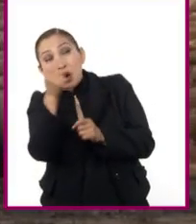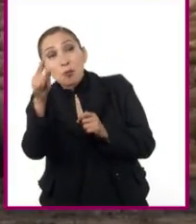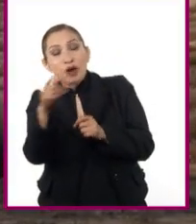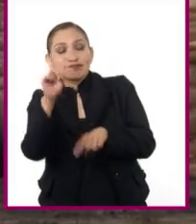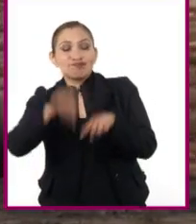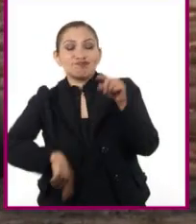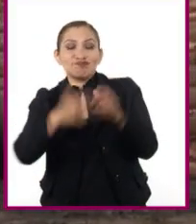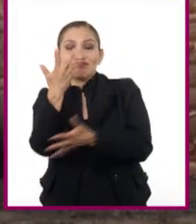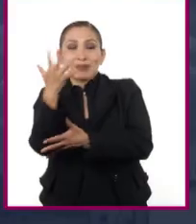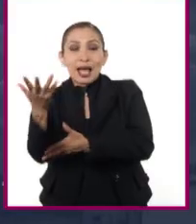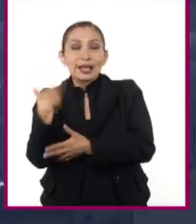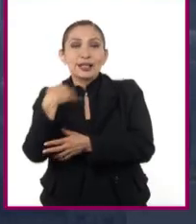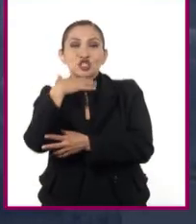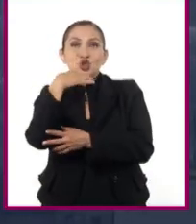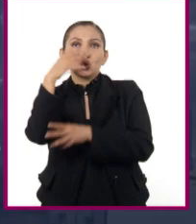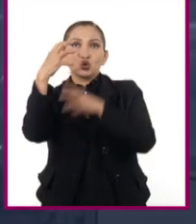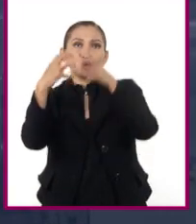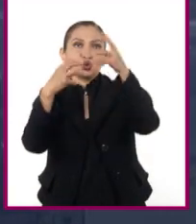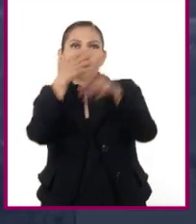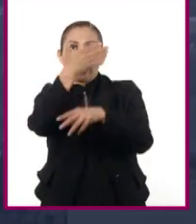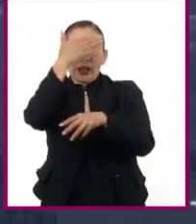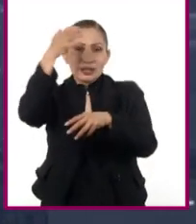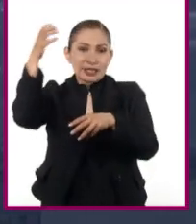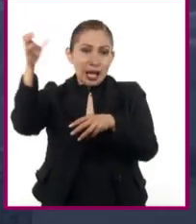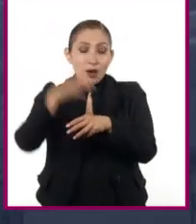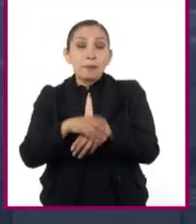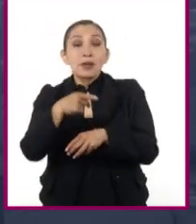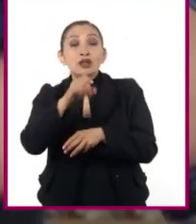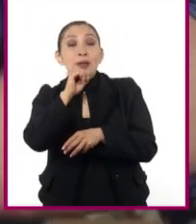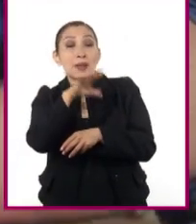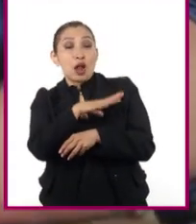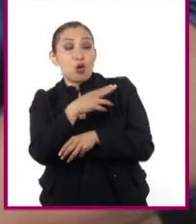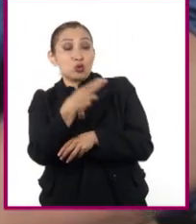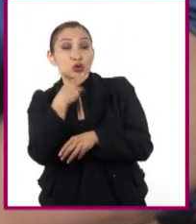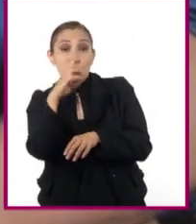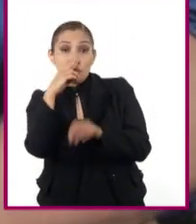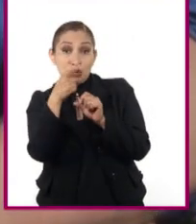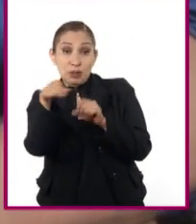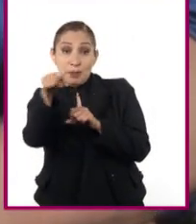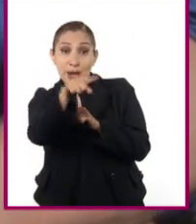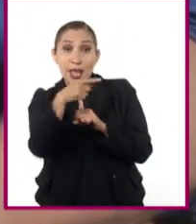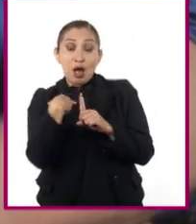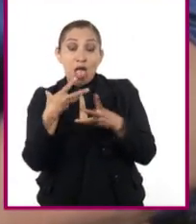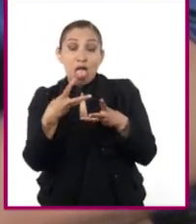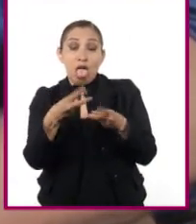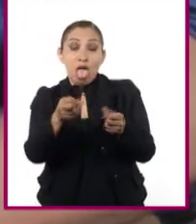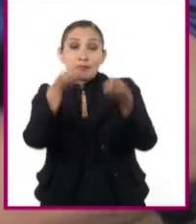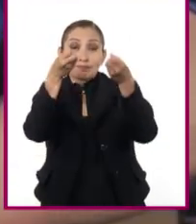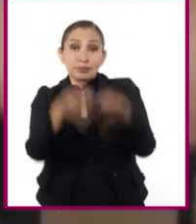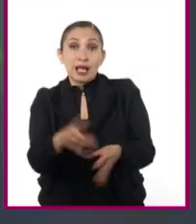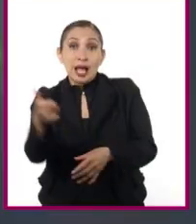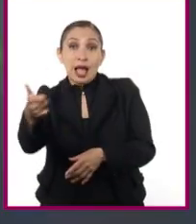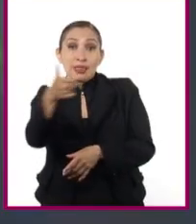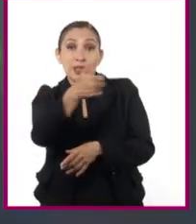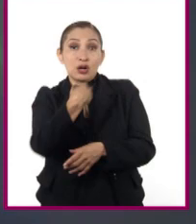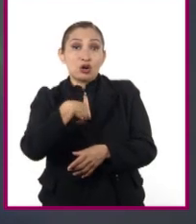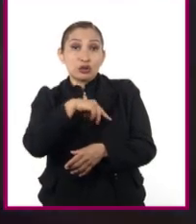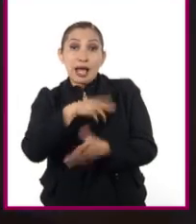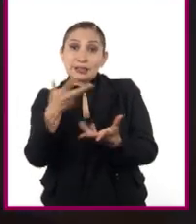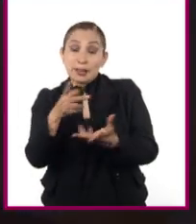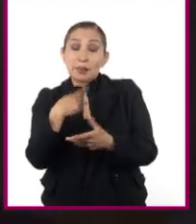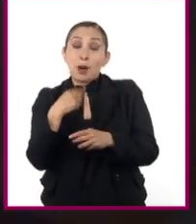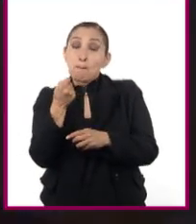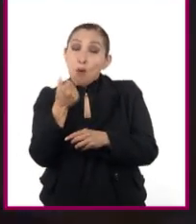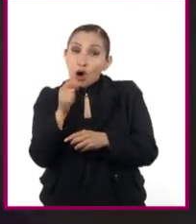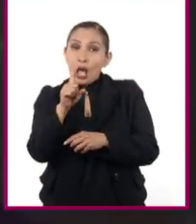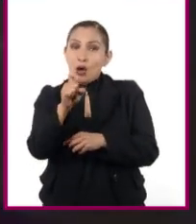la deforestación y la contaminación. Pero también interviene el uso responsable o el derroche que cada uno de nosotros hacemos